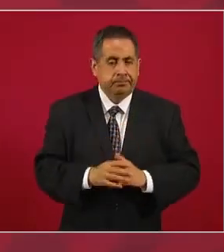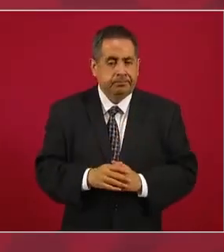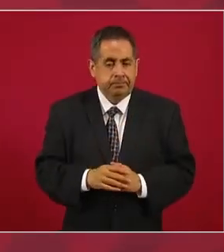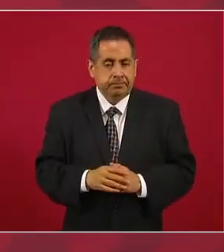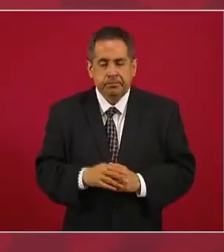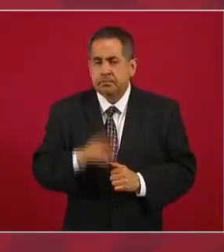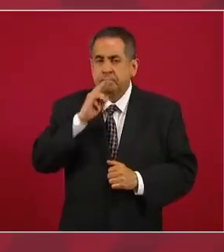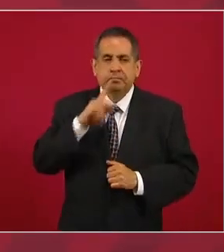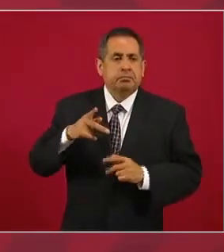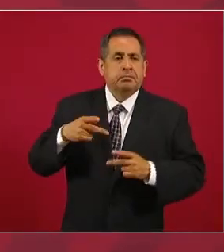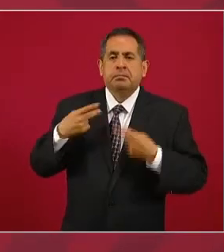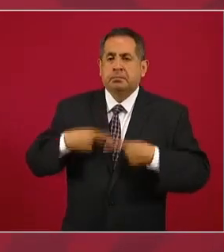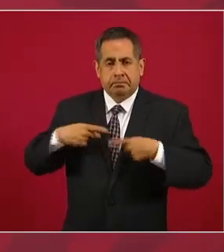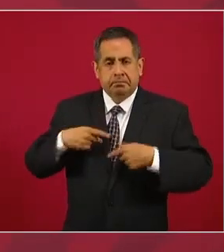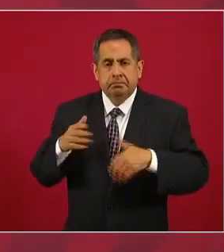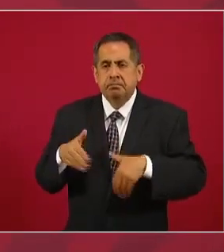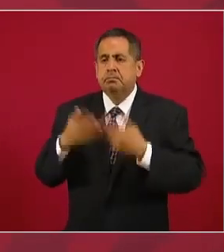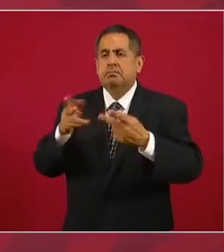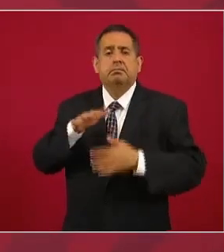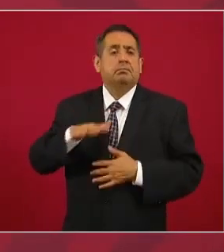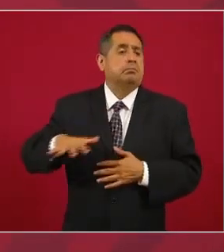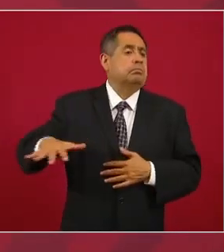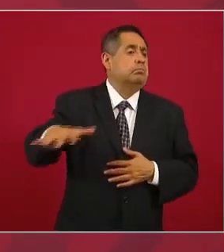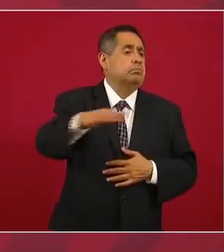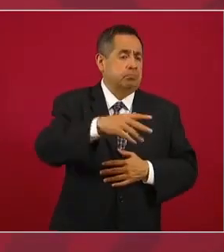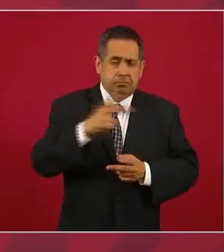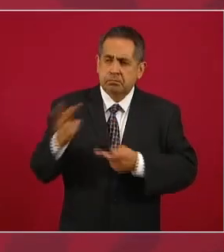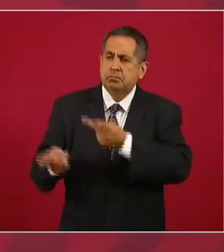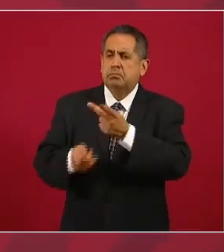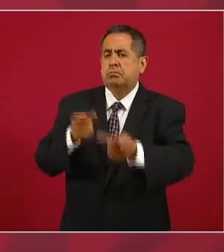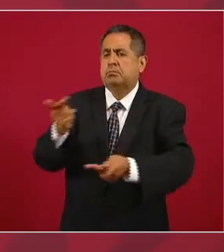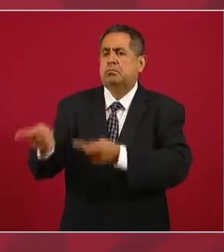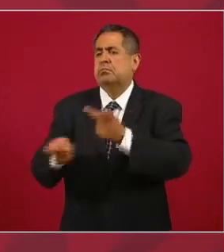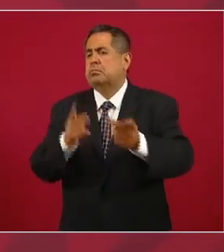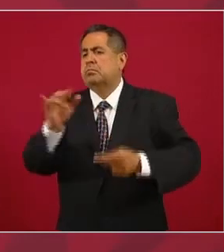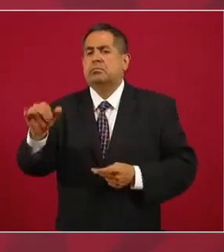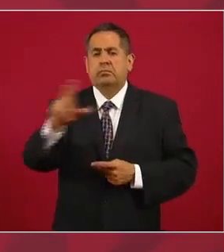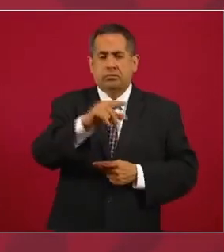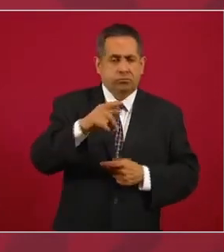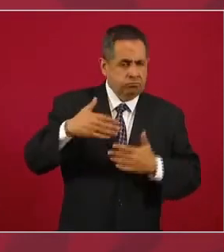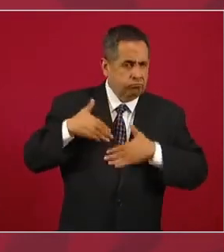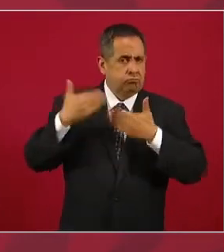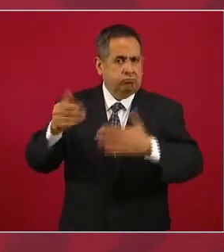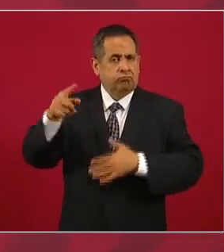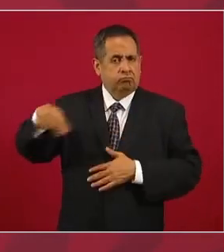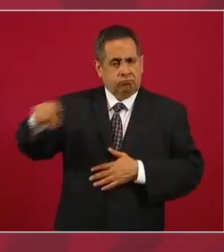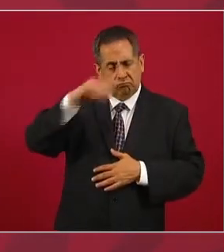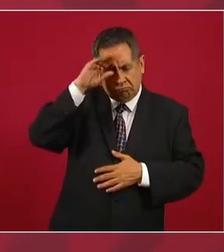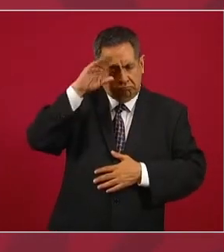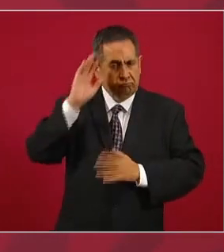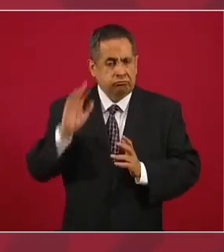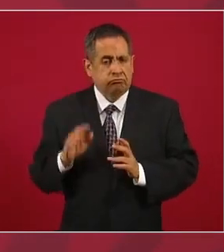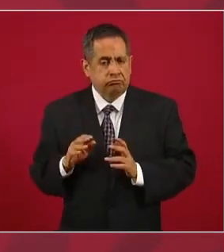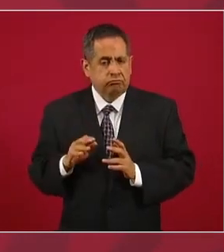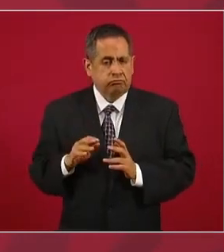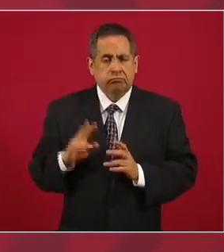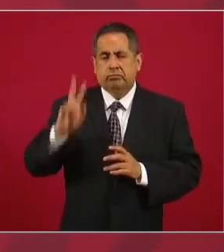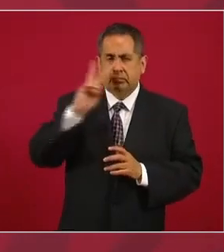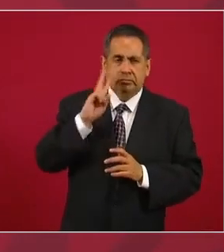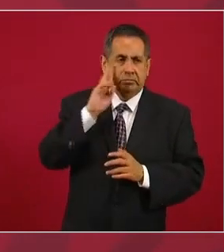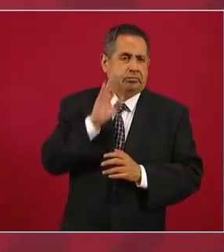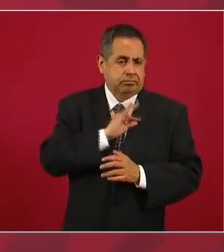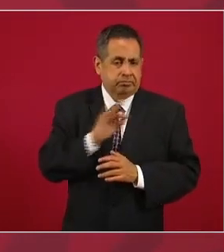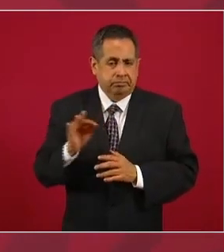una consulta es preguntarle a la gente y tenerle confianza al pueblo, y va a